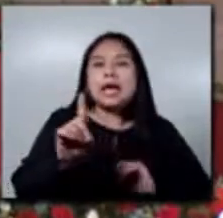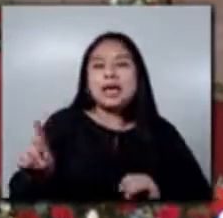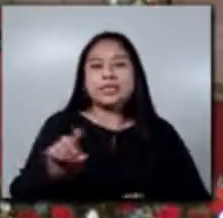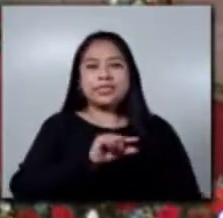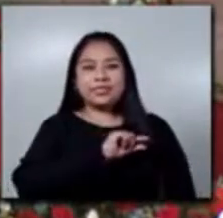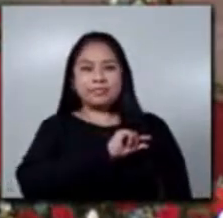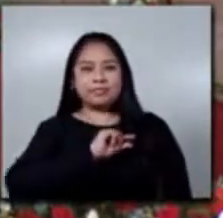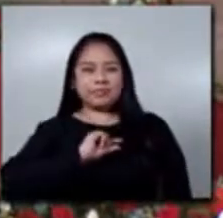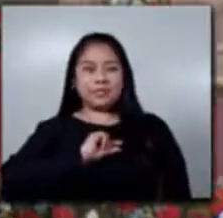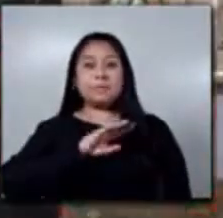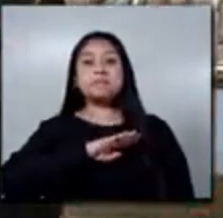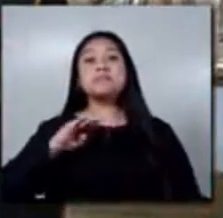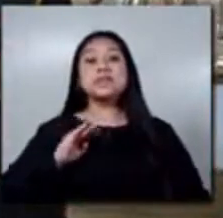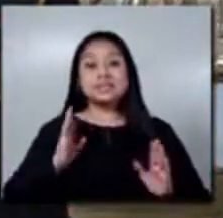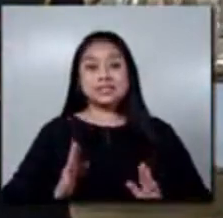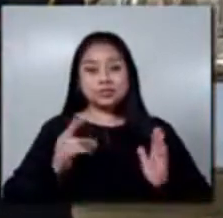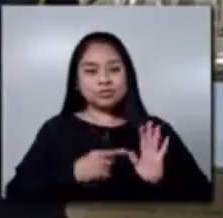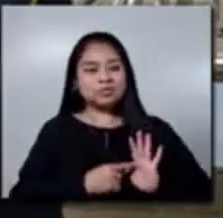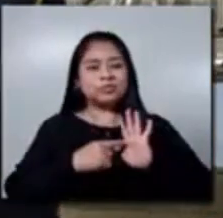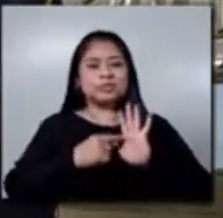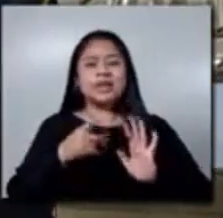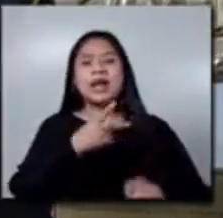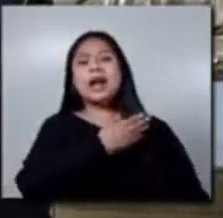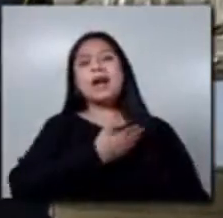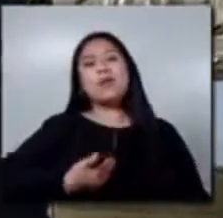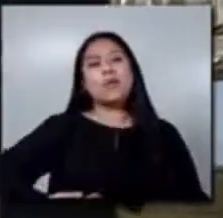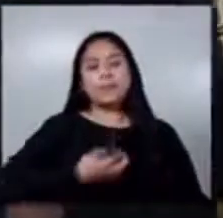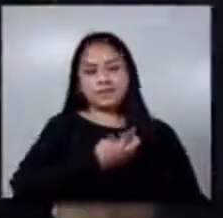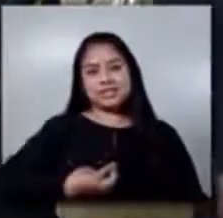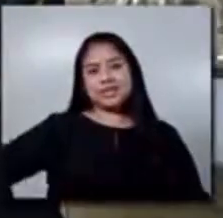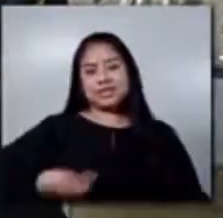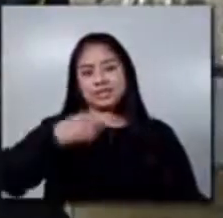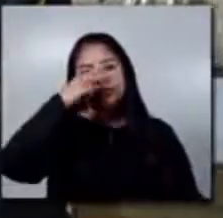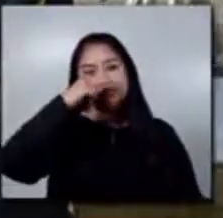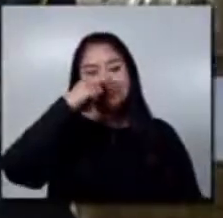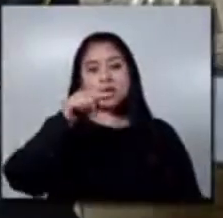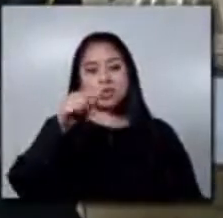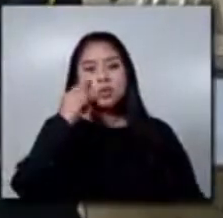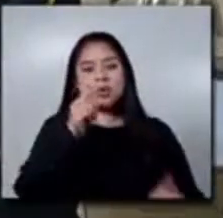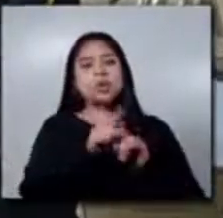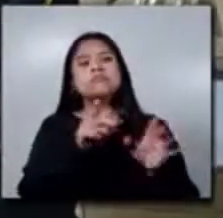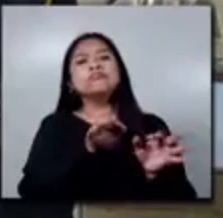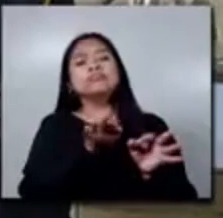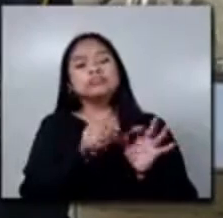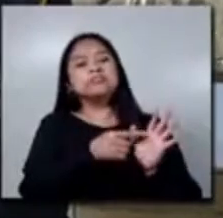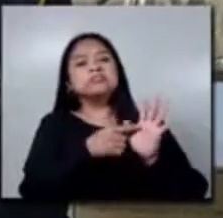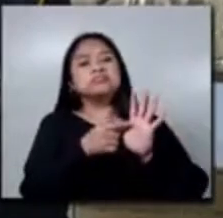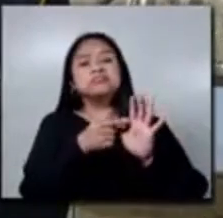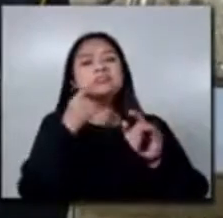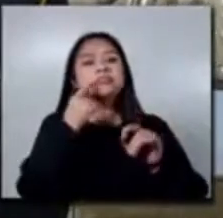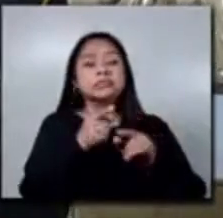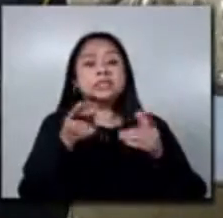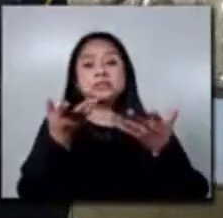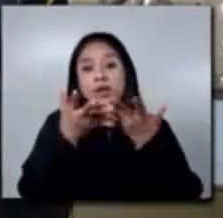gabinete de gobierno al mandatario de México, Manuel López Obrador. De esta manera queremos darle a conocer que